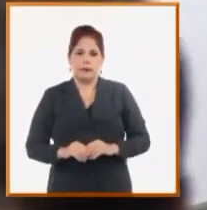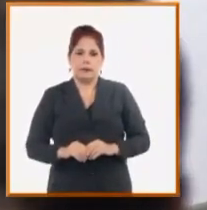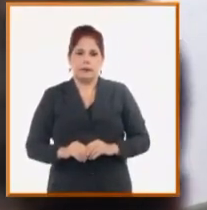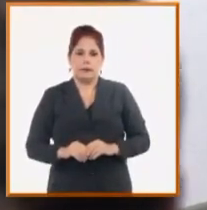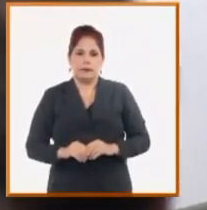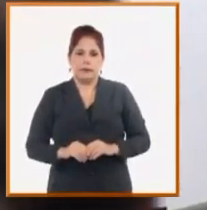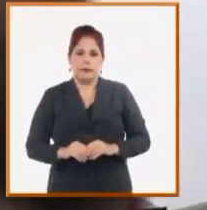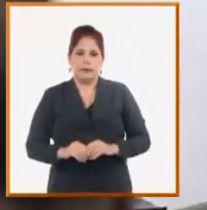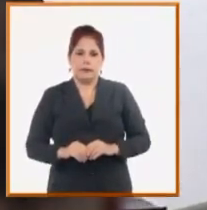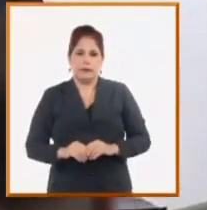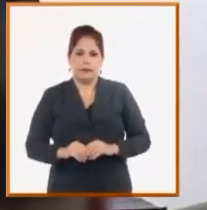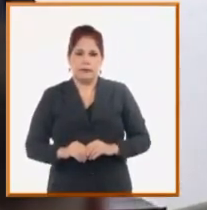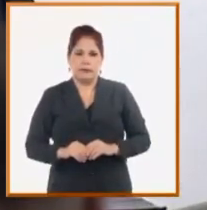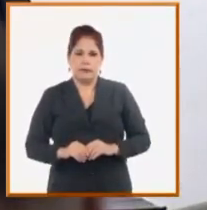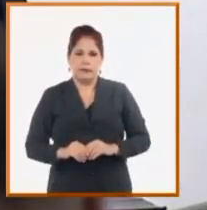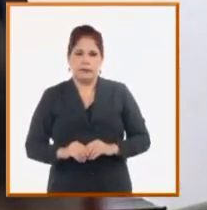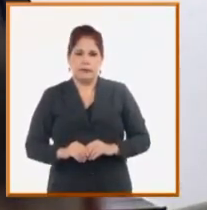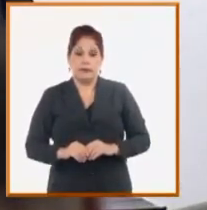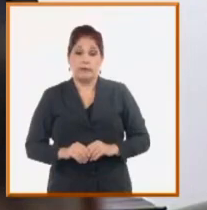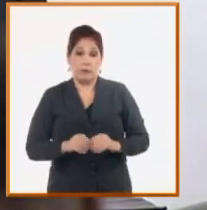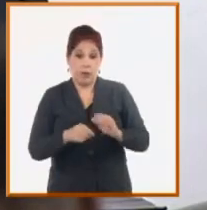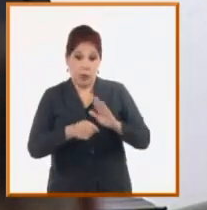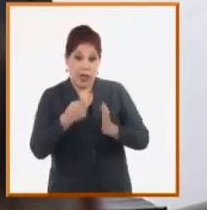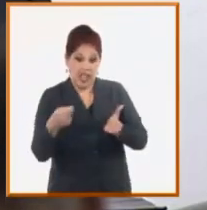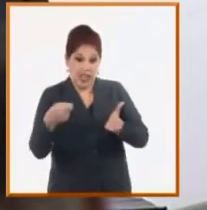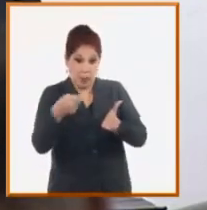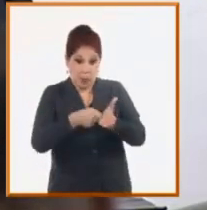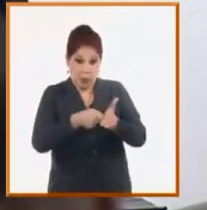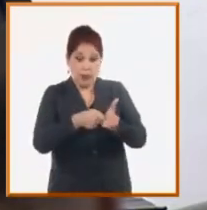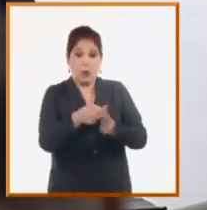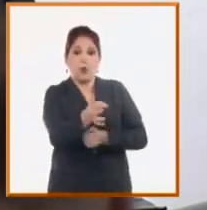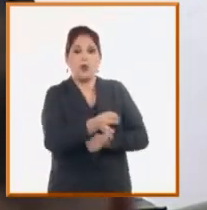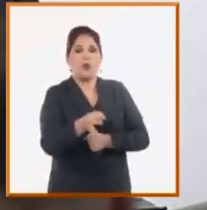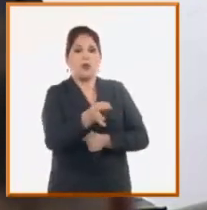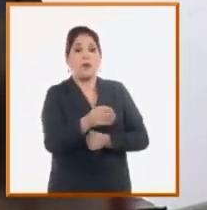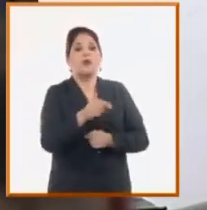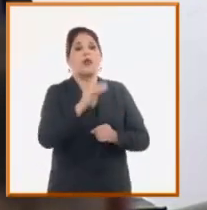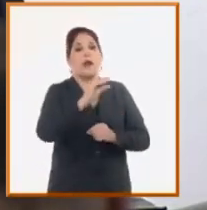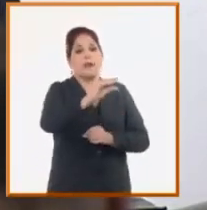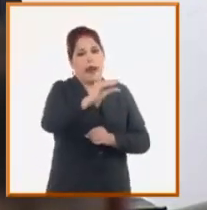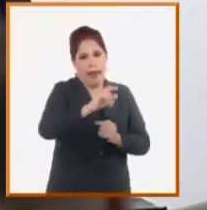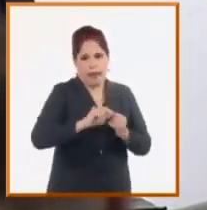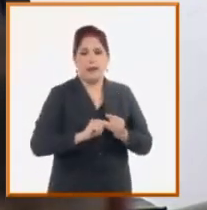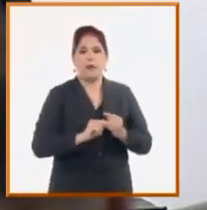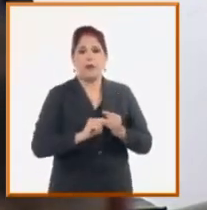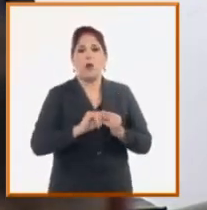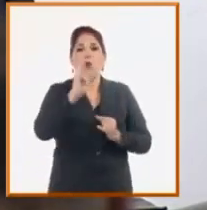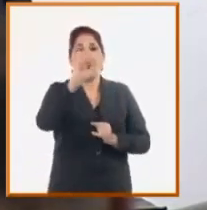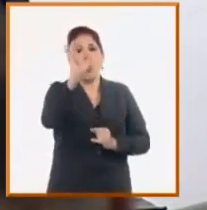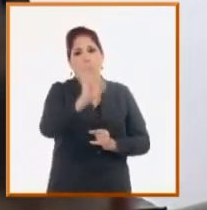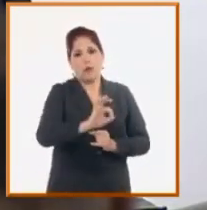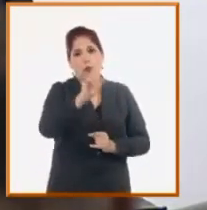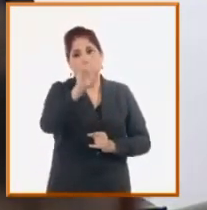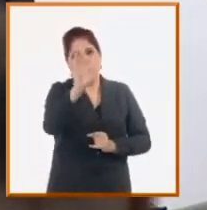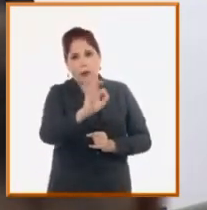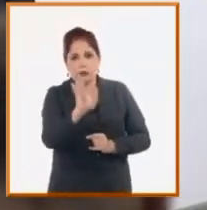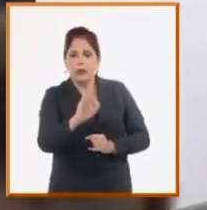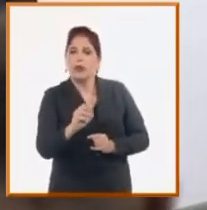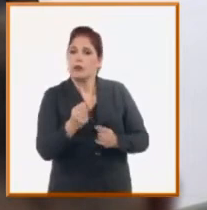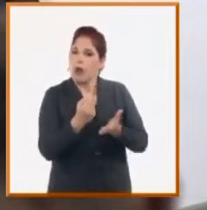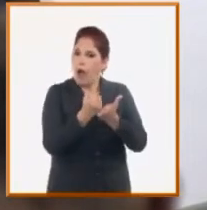Esos impuestos se quedan en el municipio y con ellos se paga salario, con ellos se aporta el desarrollo.